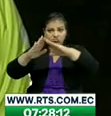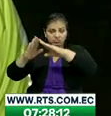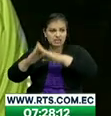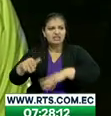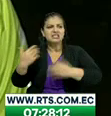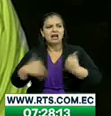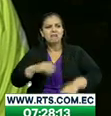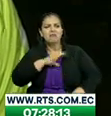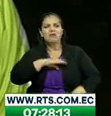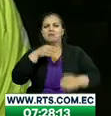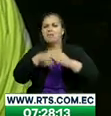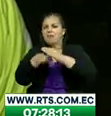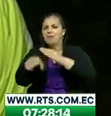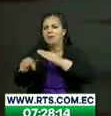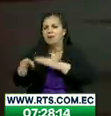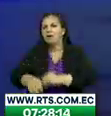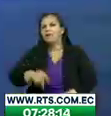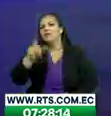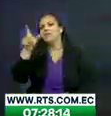persona con